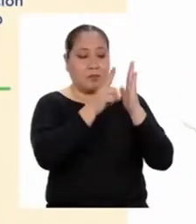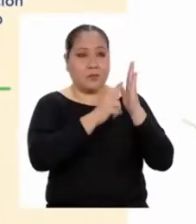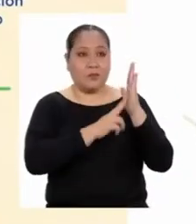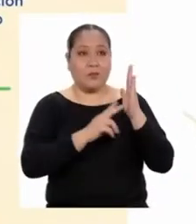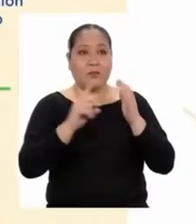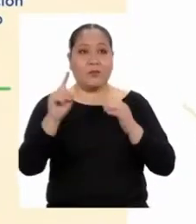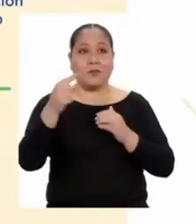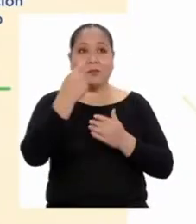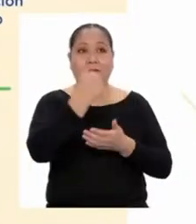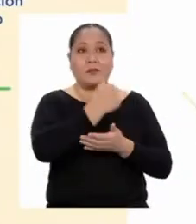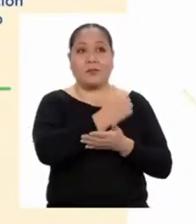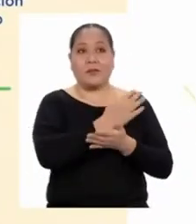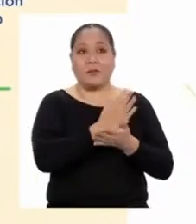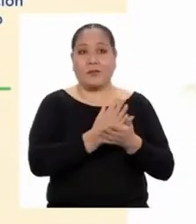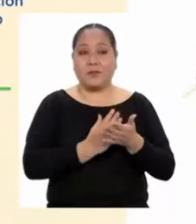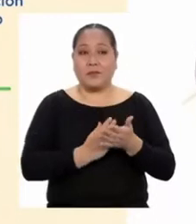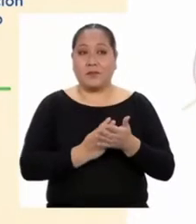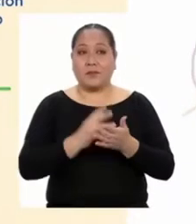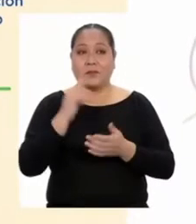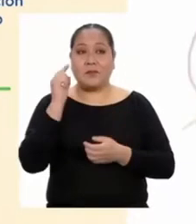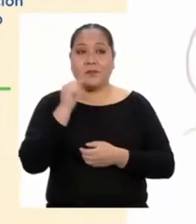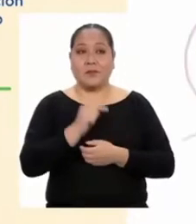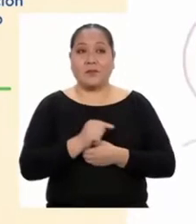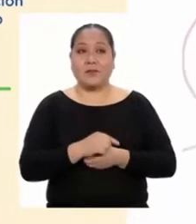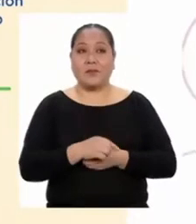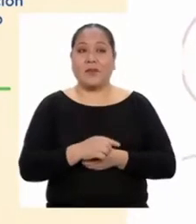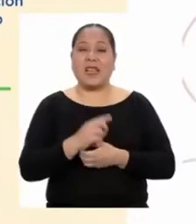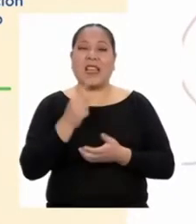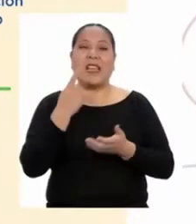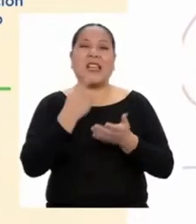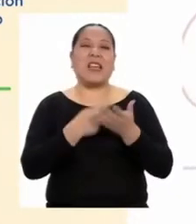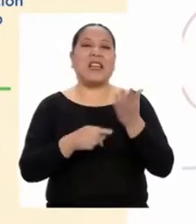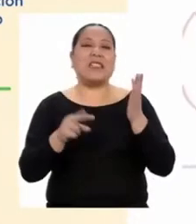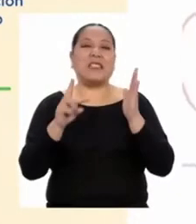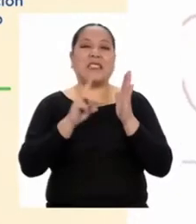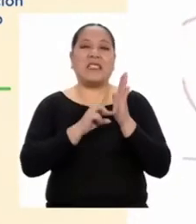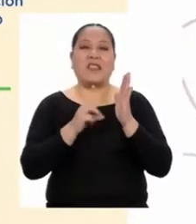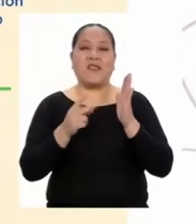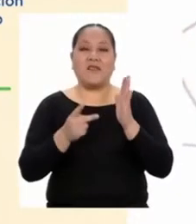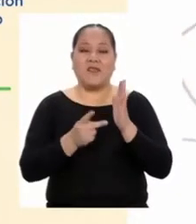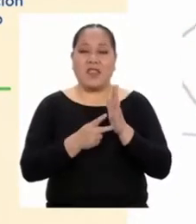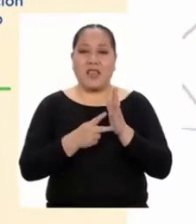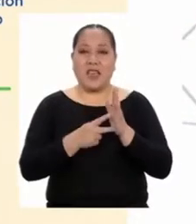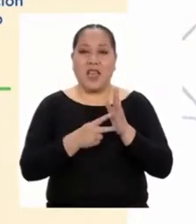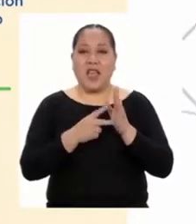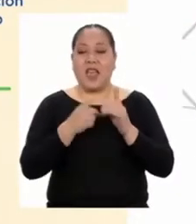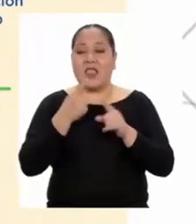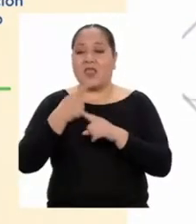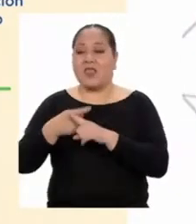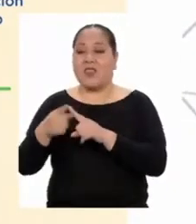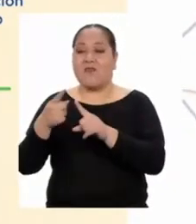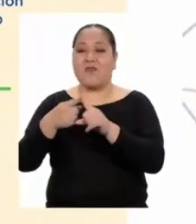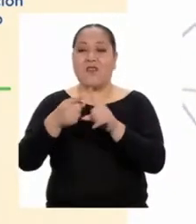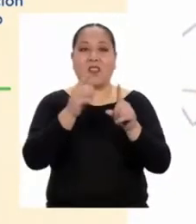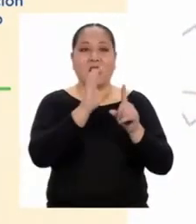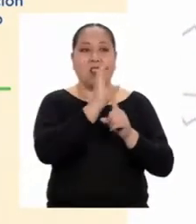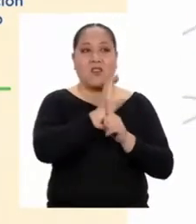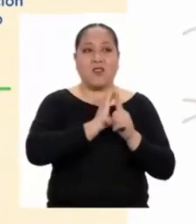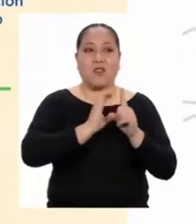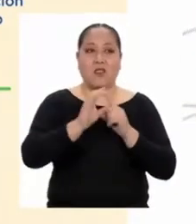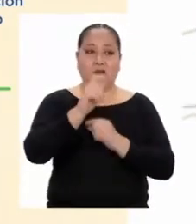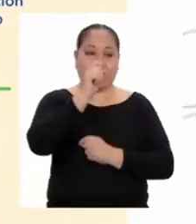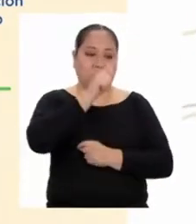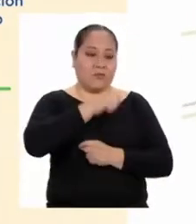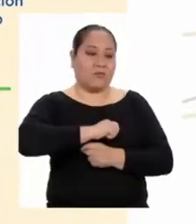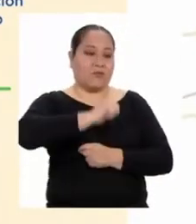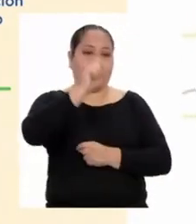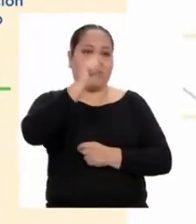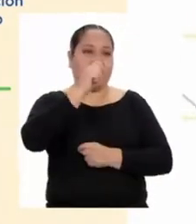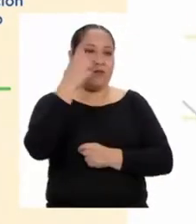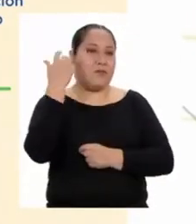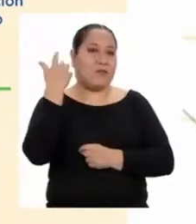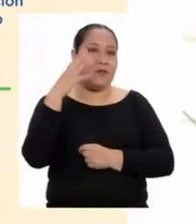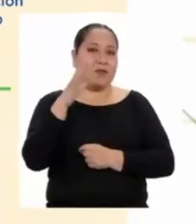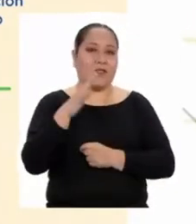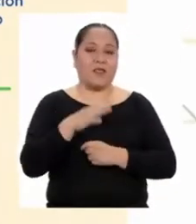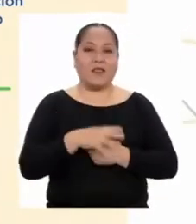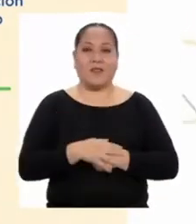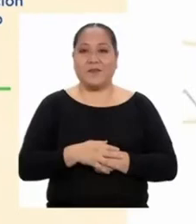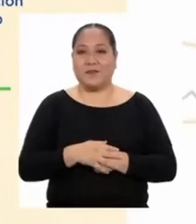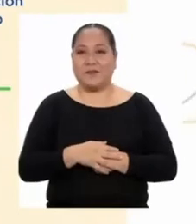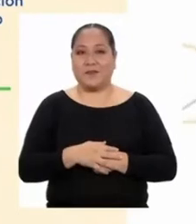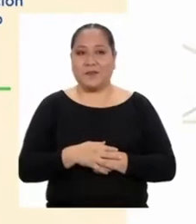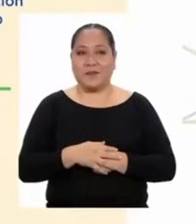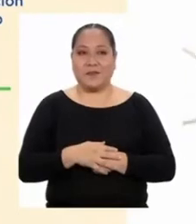primera parte de ¿qué es la diversidad cultural? Coloqué el visto en verde o el check